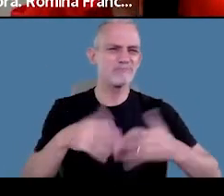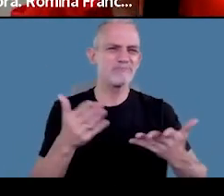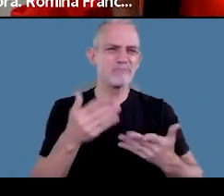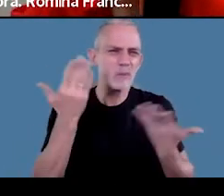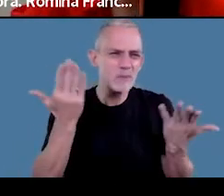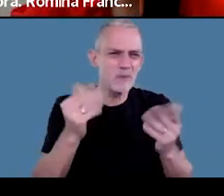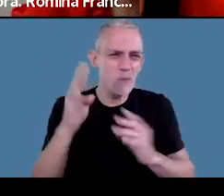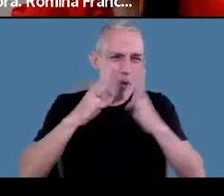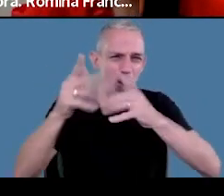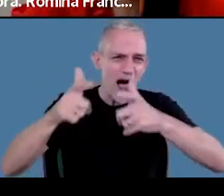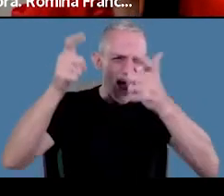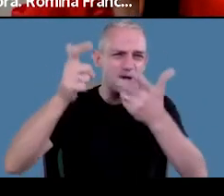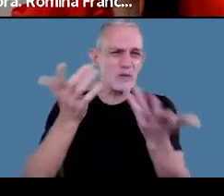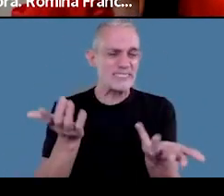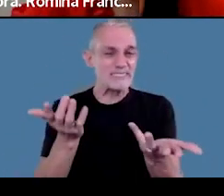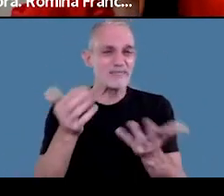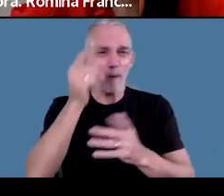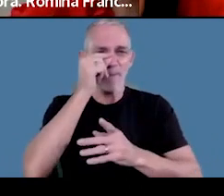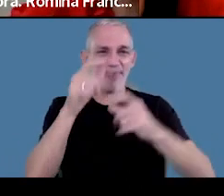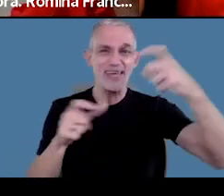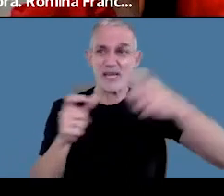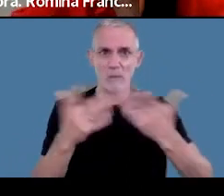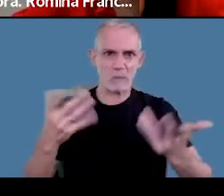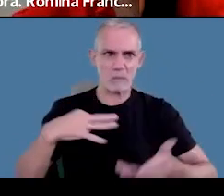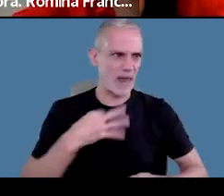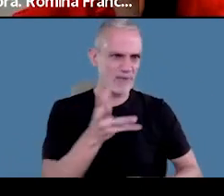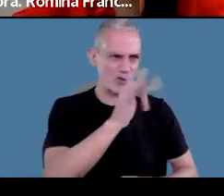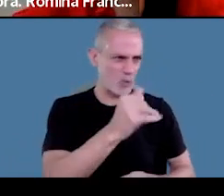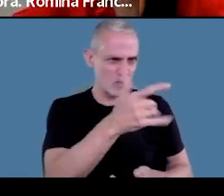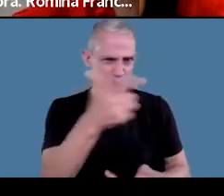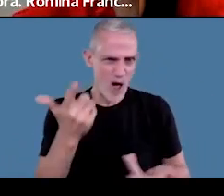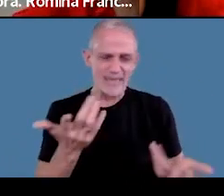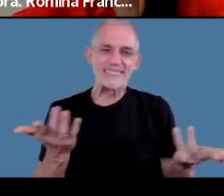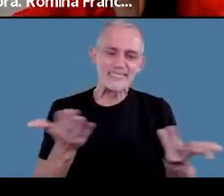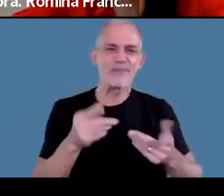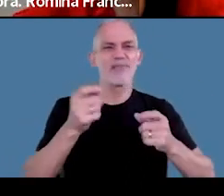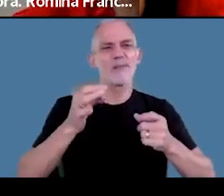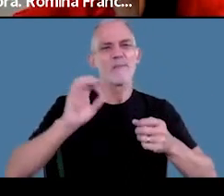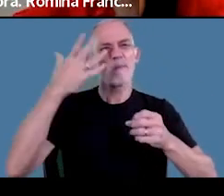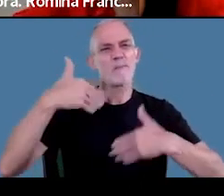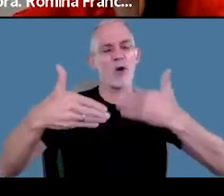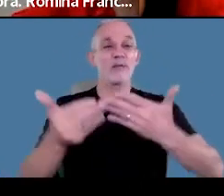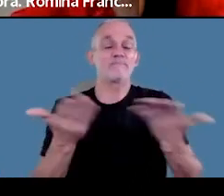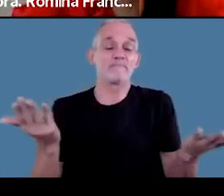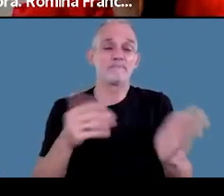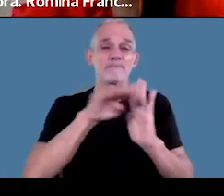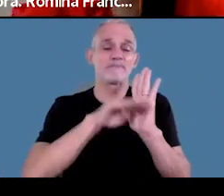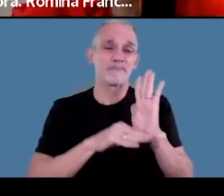quizás que en la vida práctica no se dan, se tendrían que allanar, pero bueno, esto es lo que nos menciona la